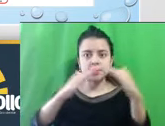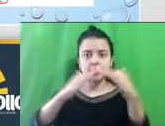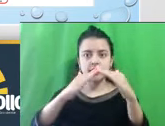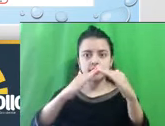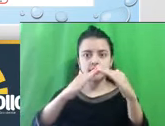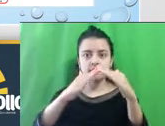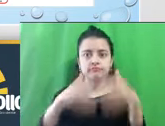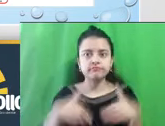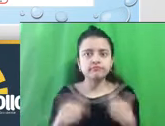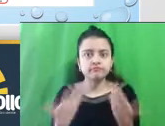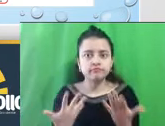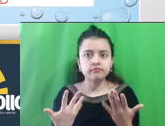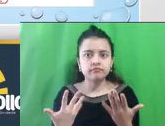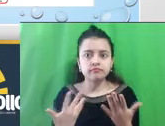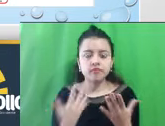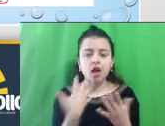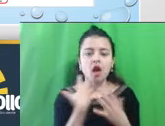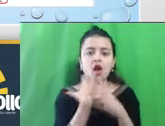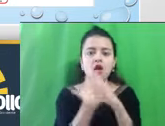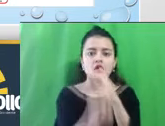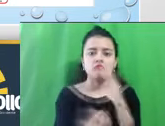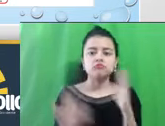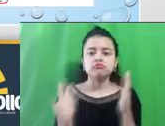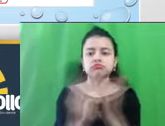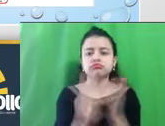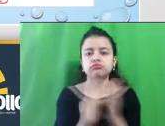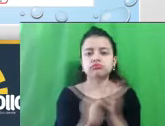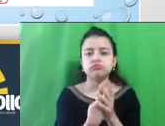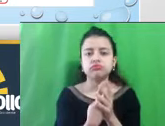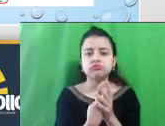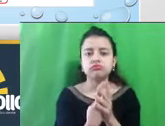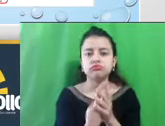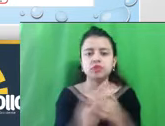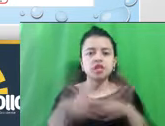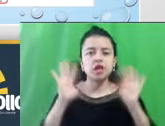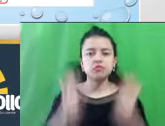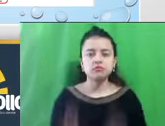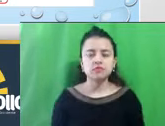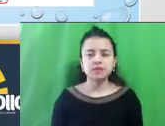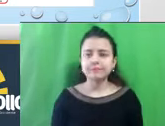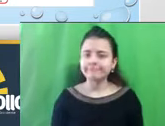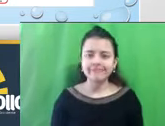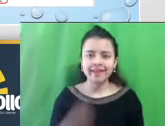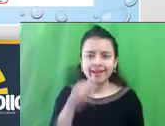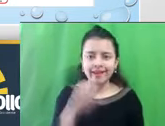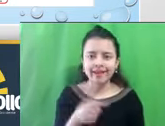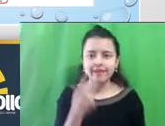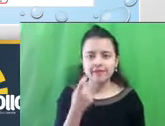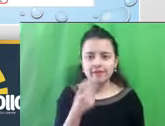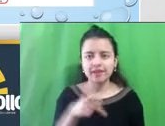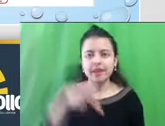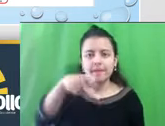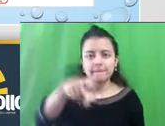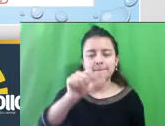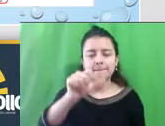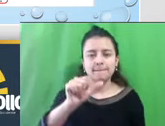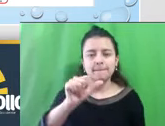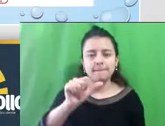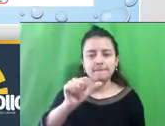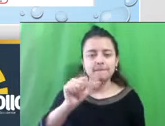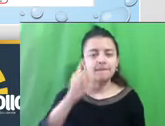alcantarillado y no estamos logrando hacer el tratamiento del agua antes de depositarla en el río. Eso se llama petar, planta de tratamiento de